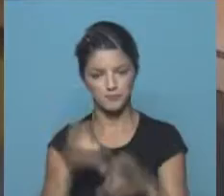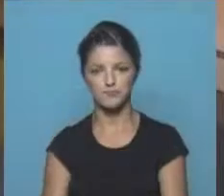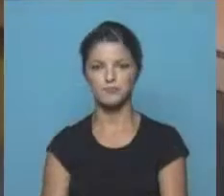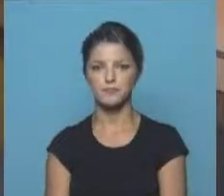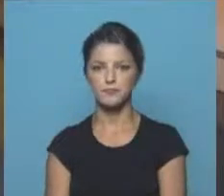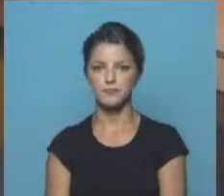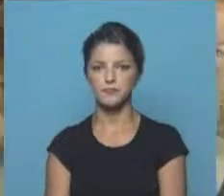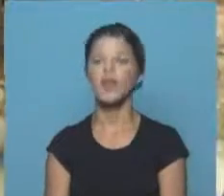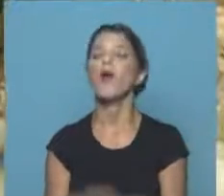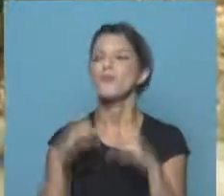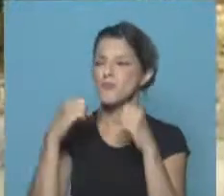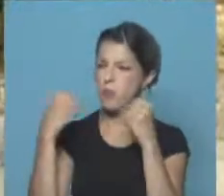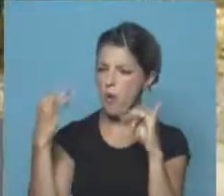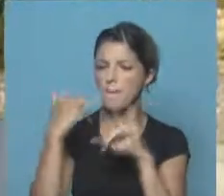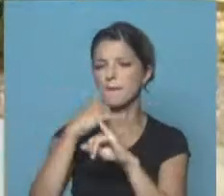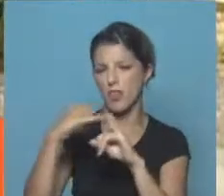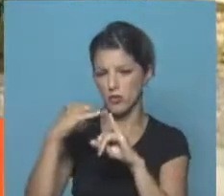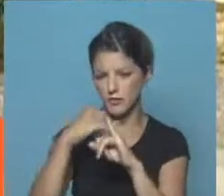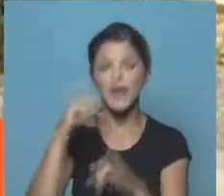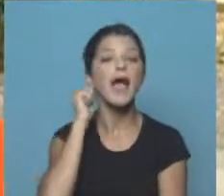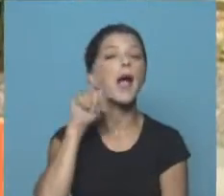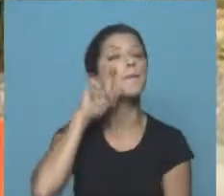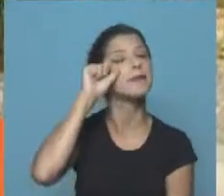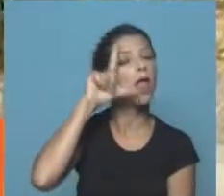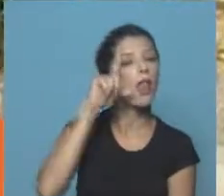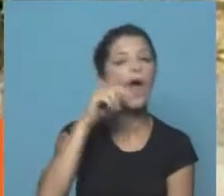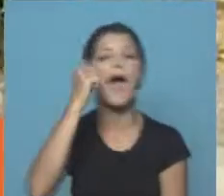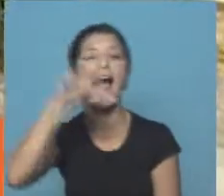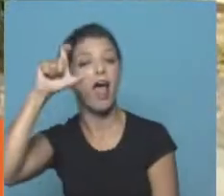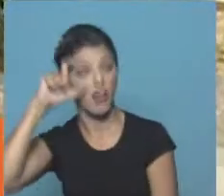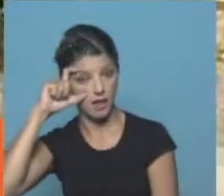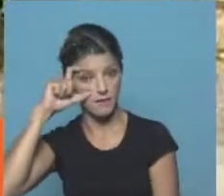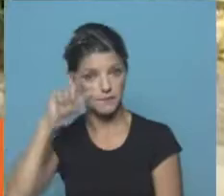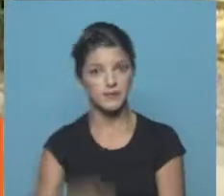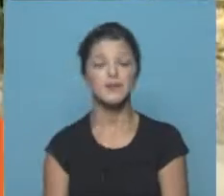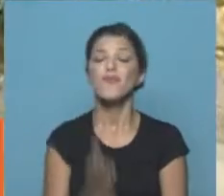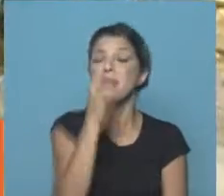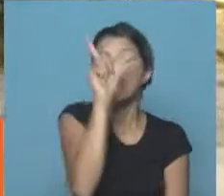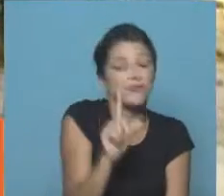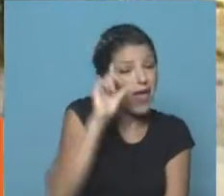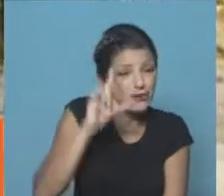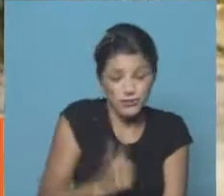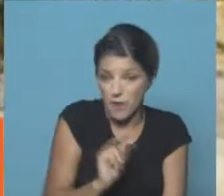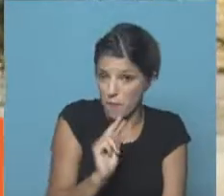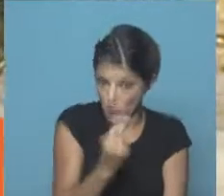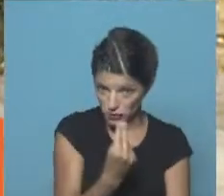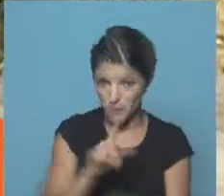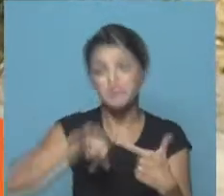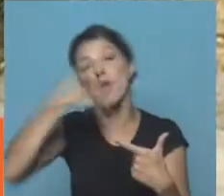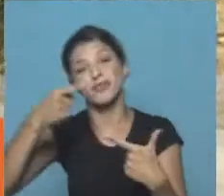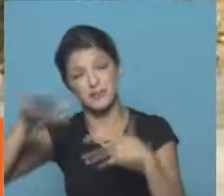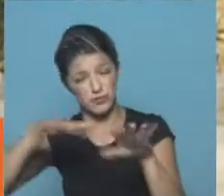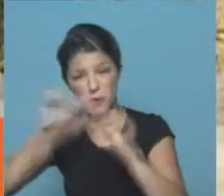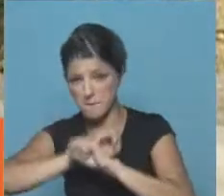Buen mediodía, Gabriela, Alejandro, y a la tragedia de una víctima inocente hay que sumar otra tragedia